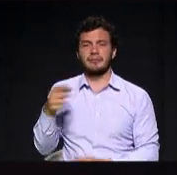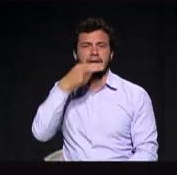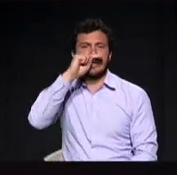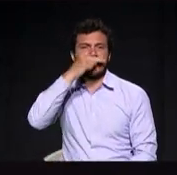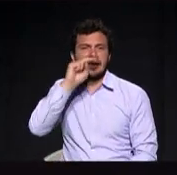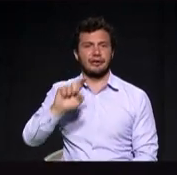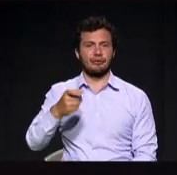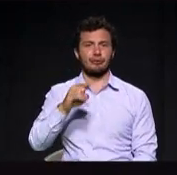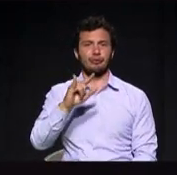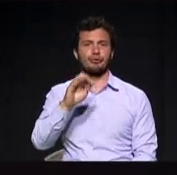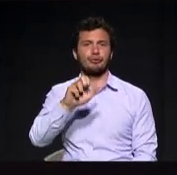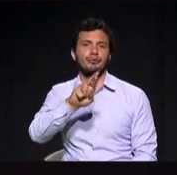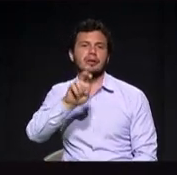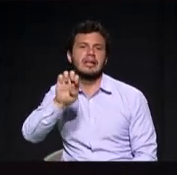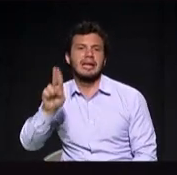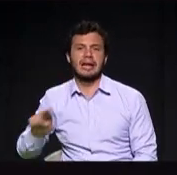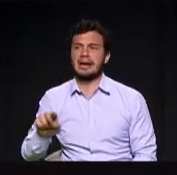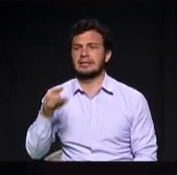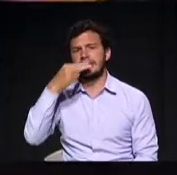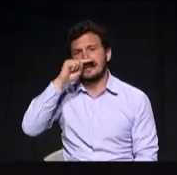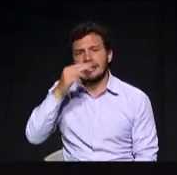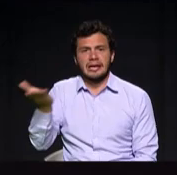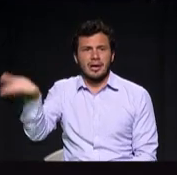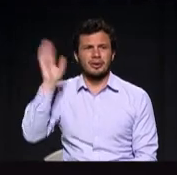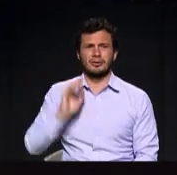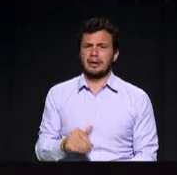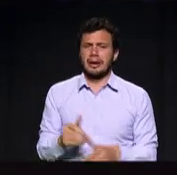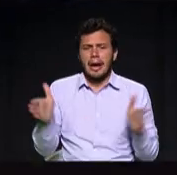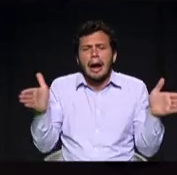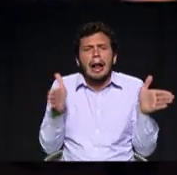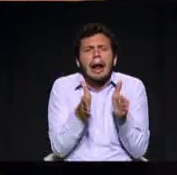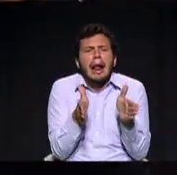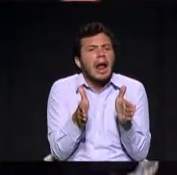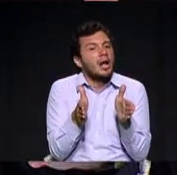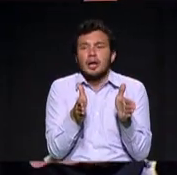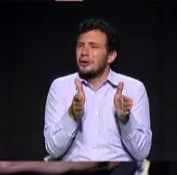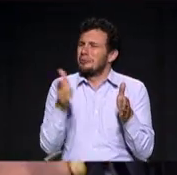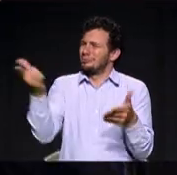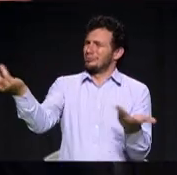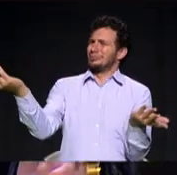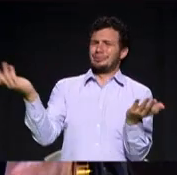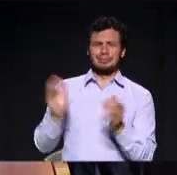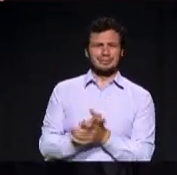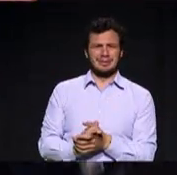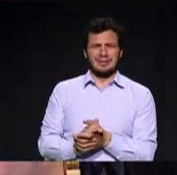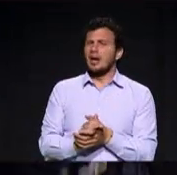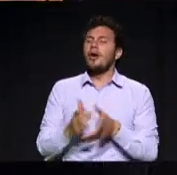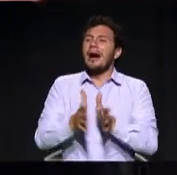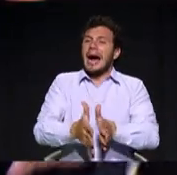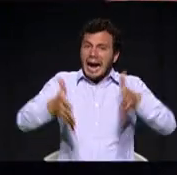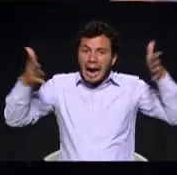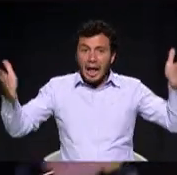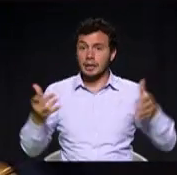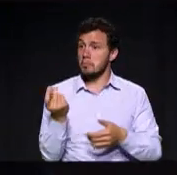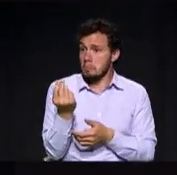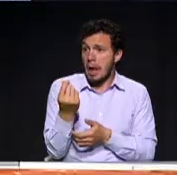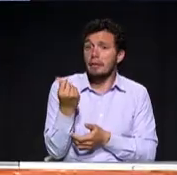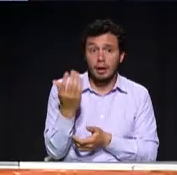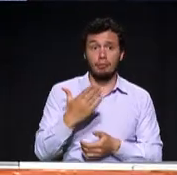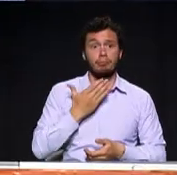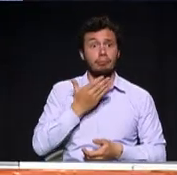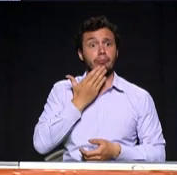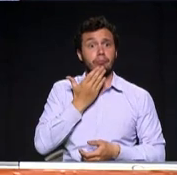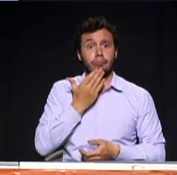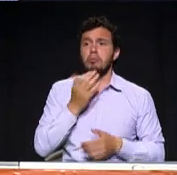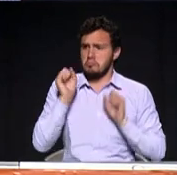cosas estrés estrechas pues que el que planeta vive que algunos intercambios viales amplio que lo podemos hacer tenemos dinero tenemos recurso tenemos capacidad muy